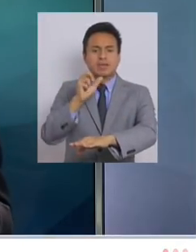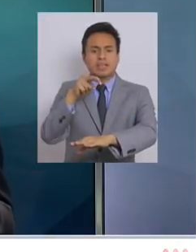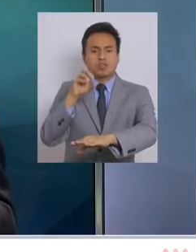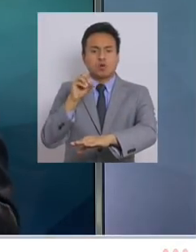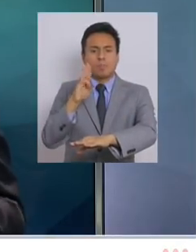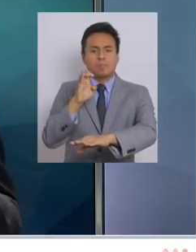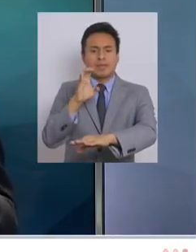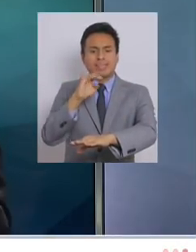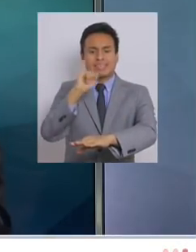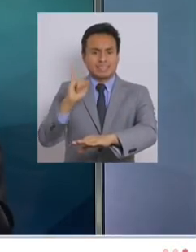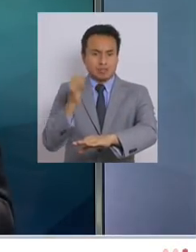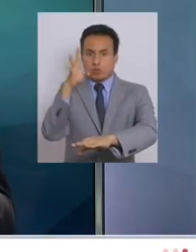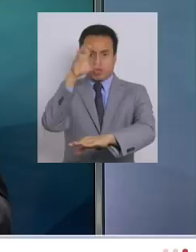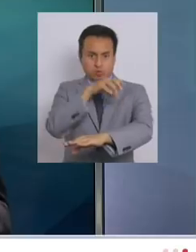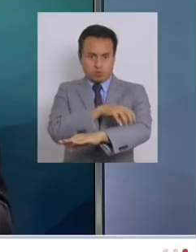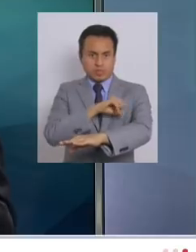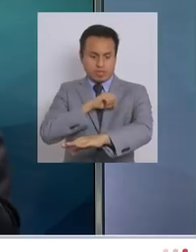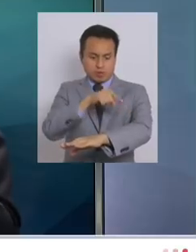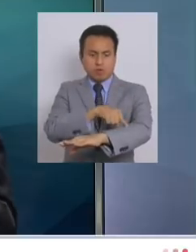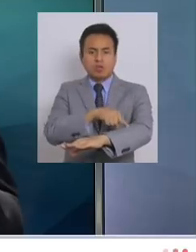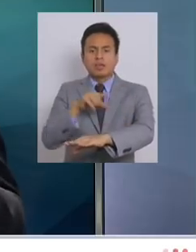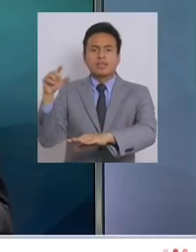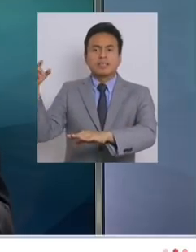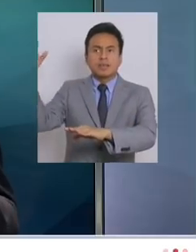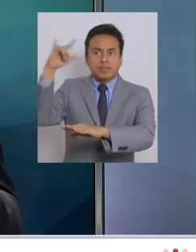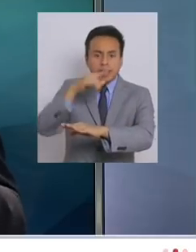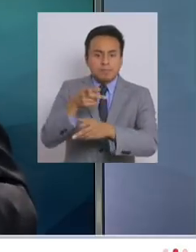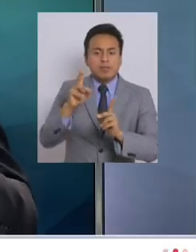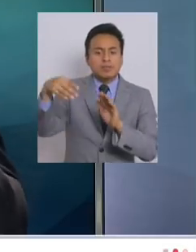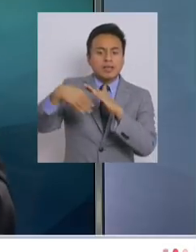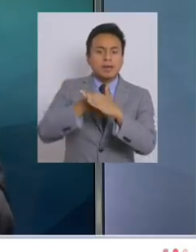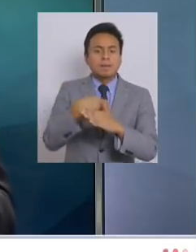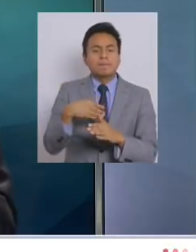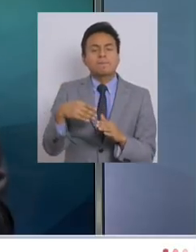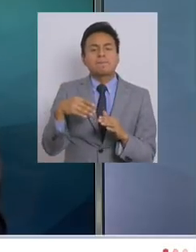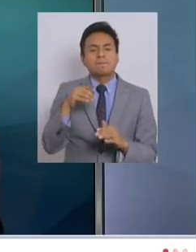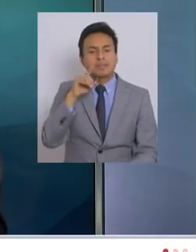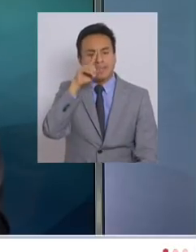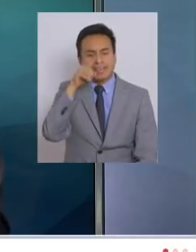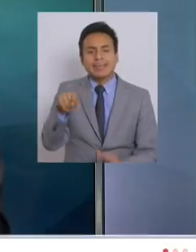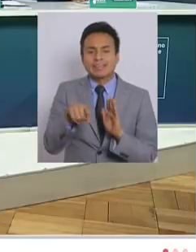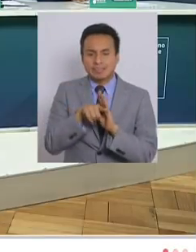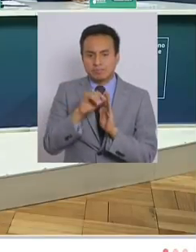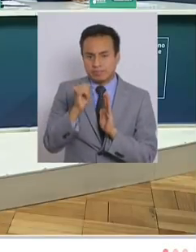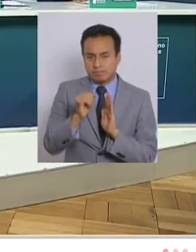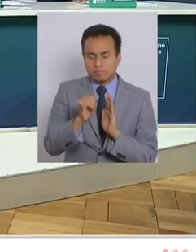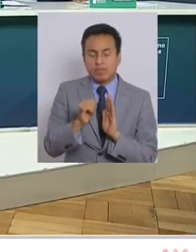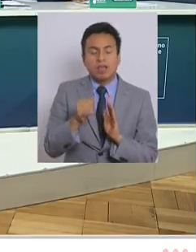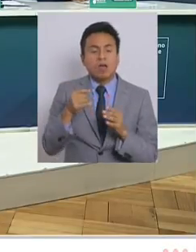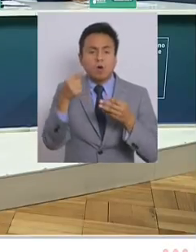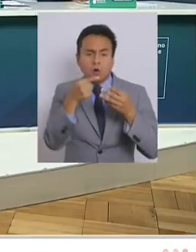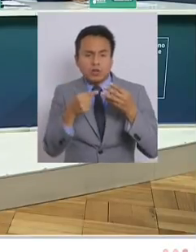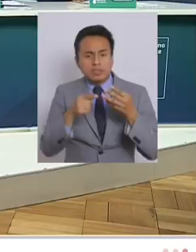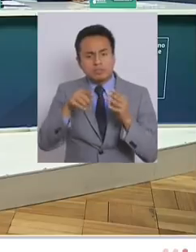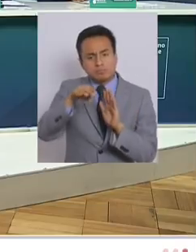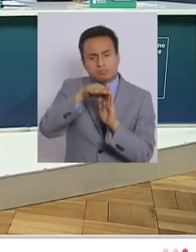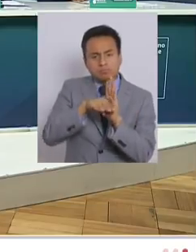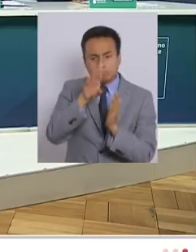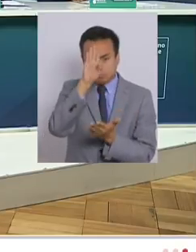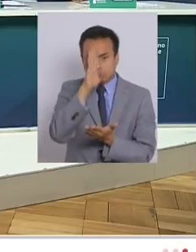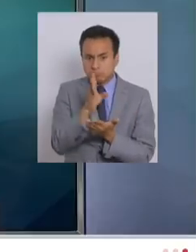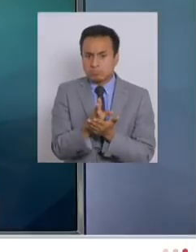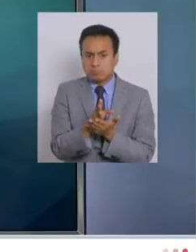todas las personas deben concurrir con un pc era negativo y se han tomado además otras otras iniciativas otras decisiones que